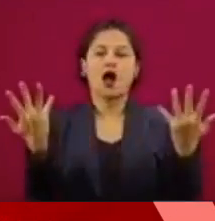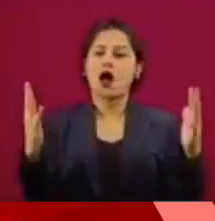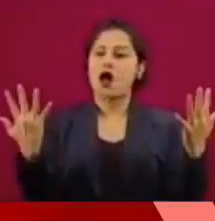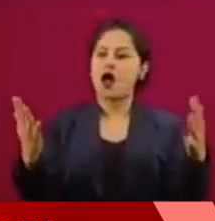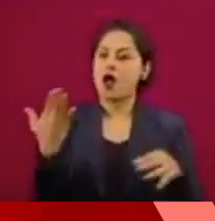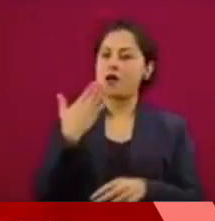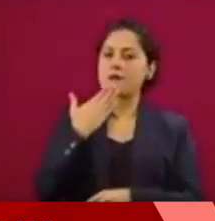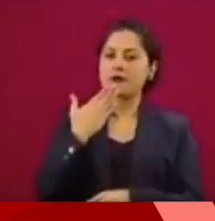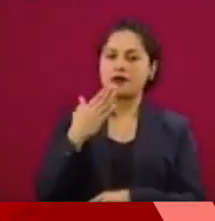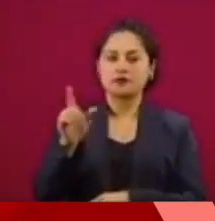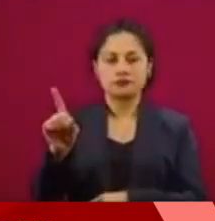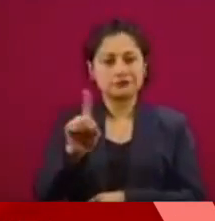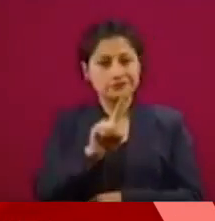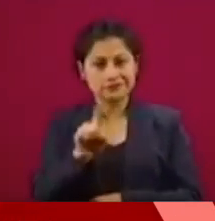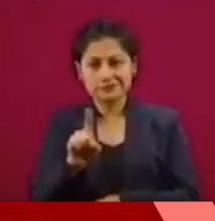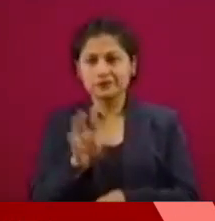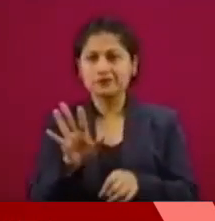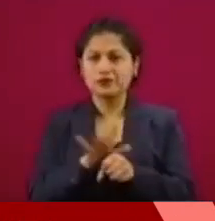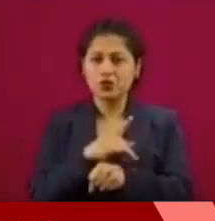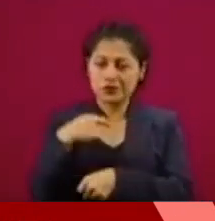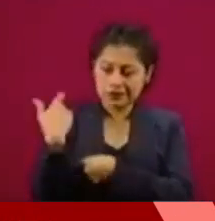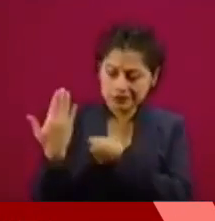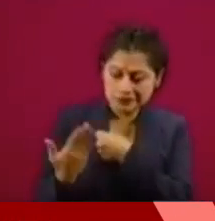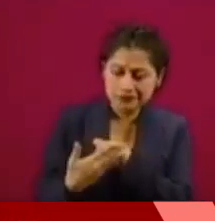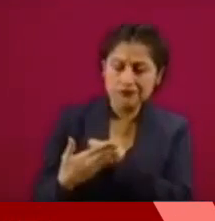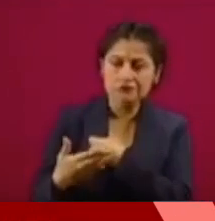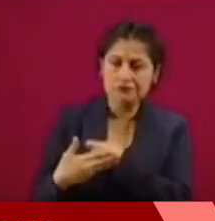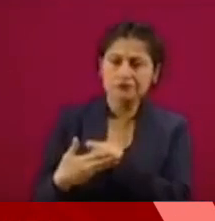lo más difícil.